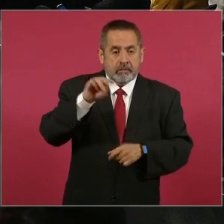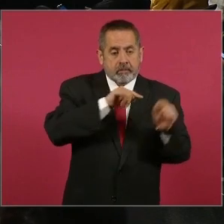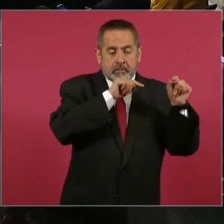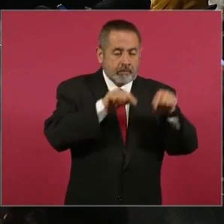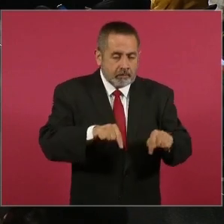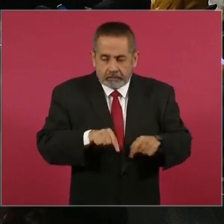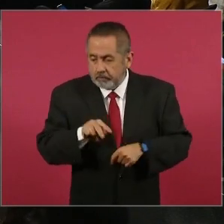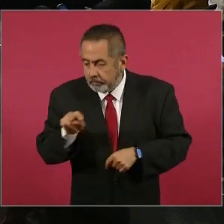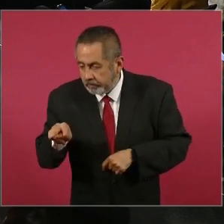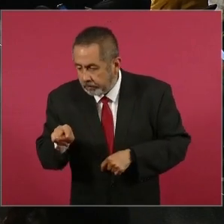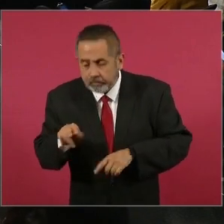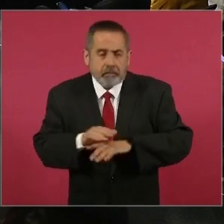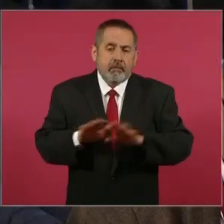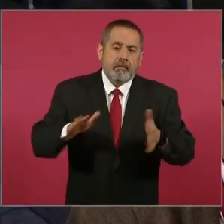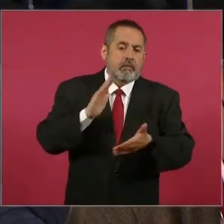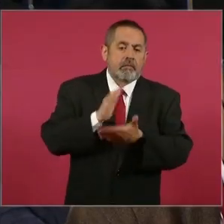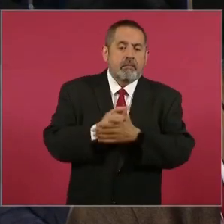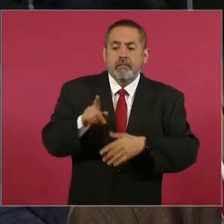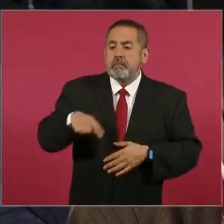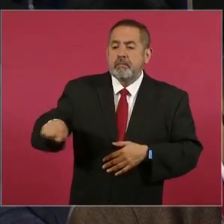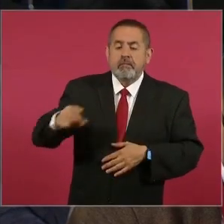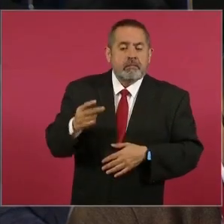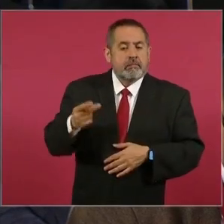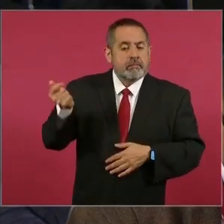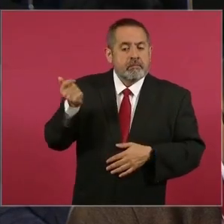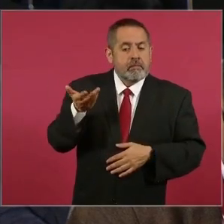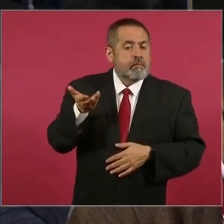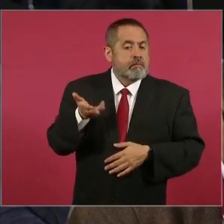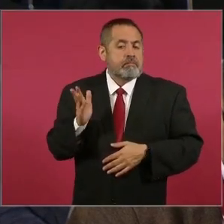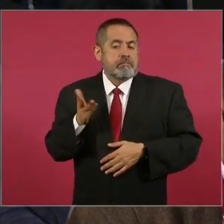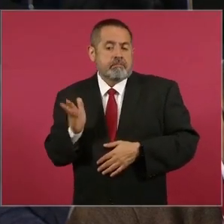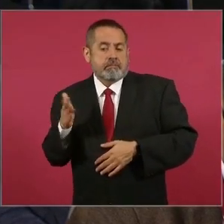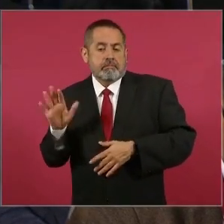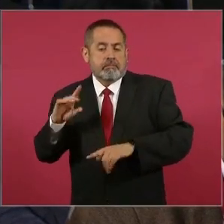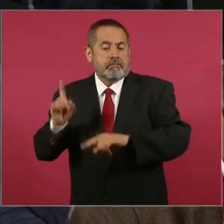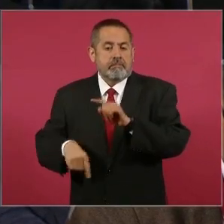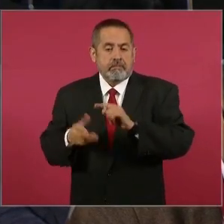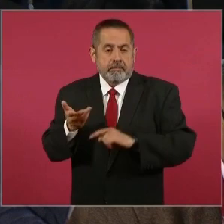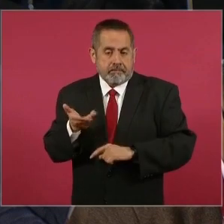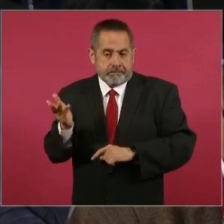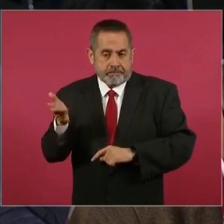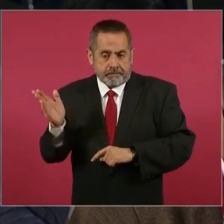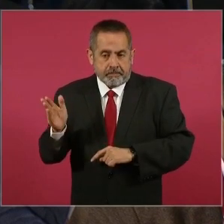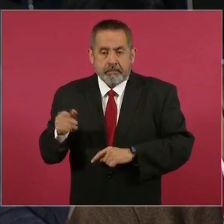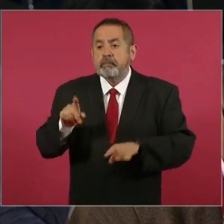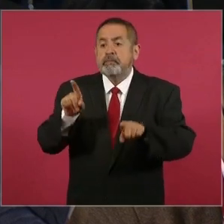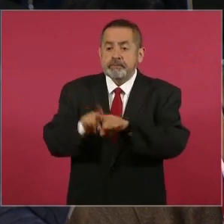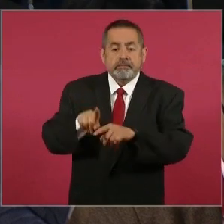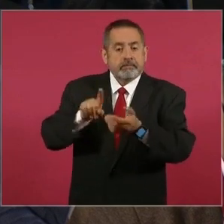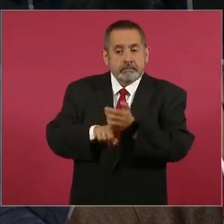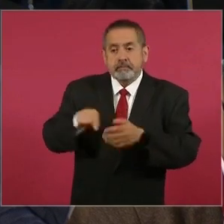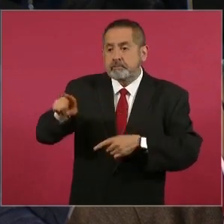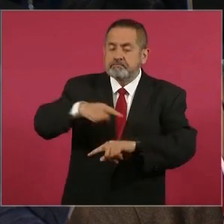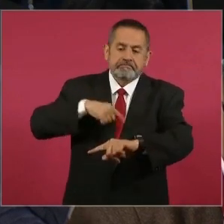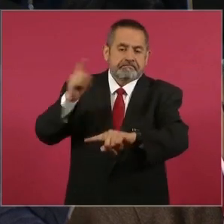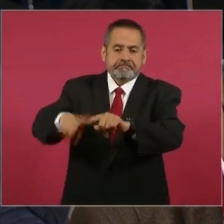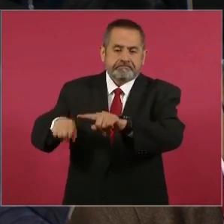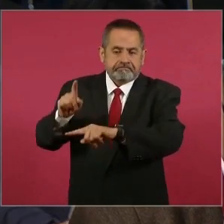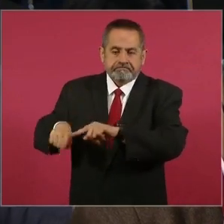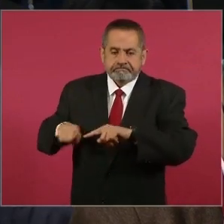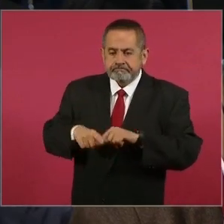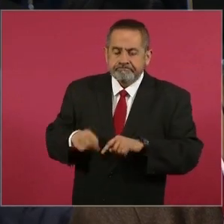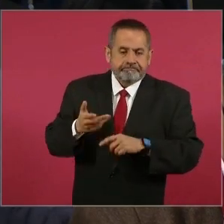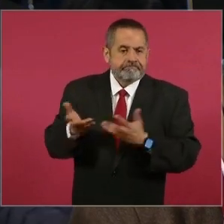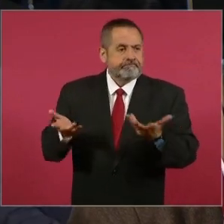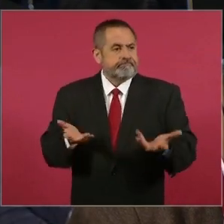esto y despidieron a estos compradores sin embargo también a los proveedores los quitaron y